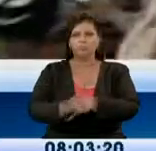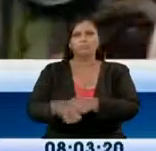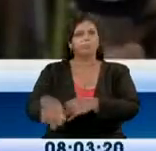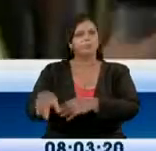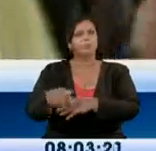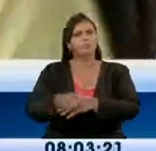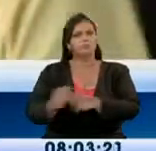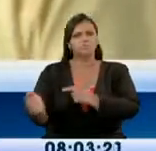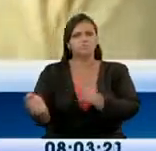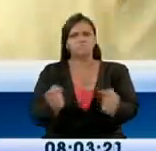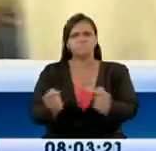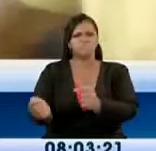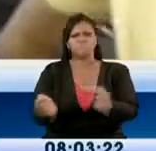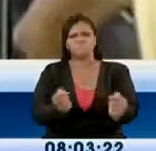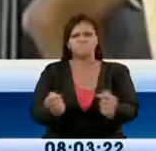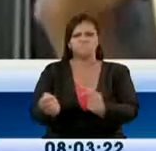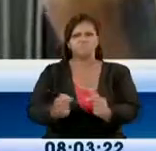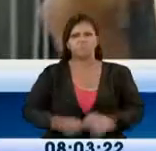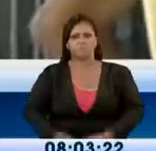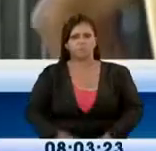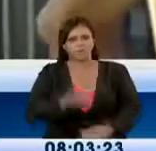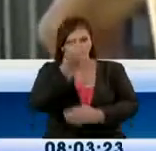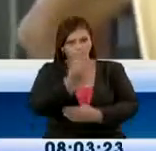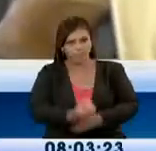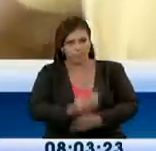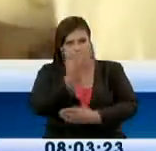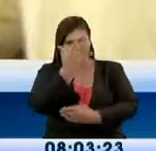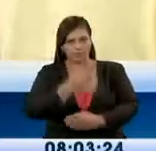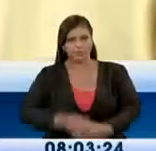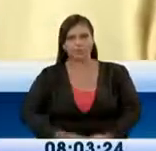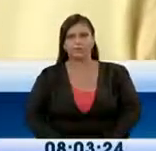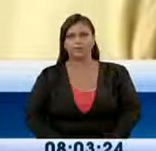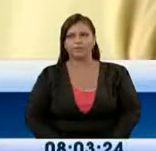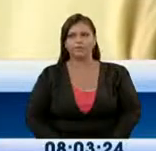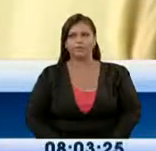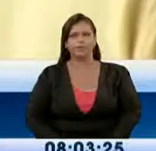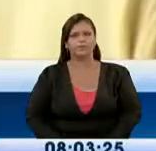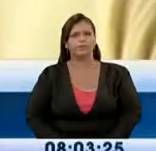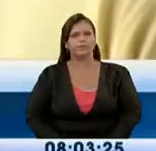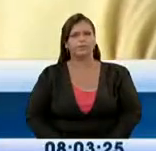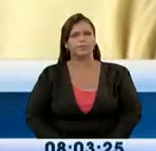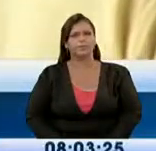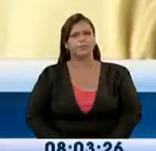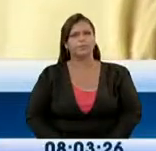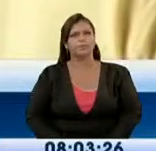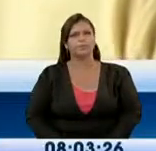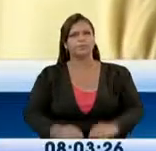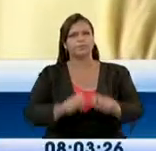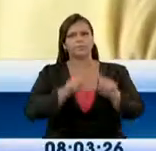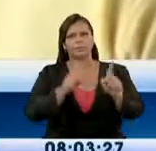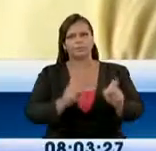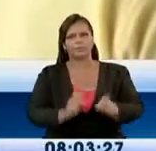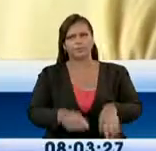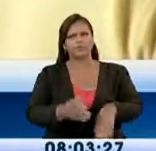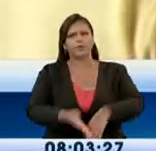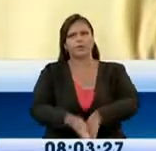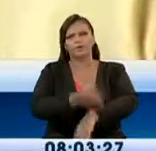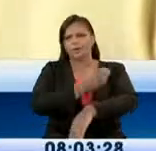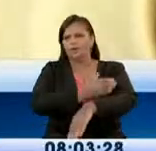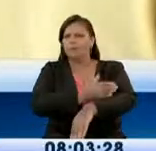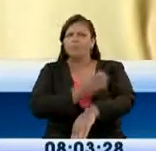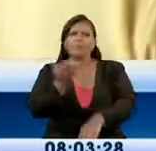estos estudiantes, buenos días, usted es usuario de acá del sistema. ¿Usted estaba aquí al mediodía? ¿Usted ha visto a los estudiantes